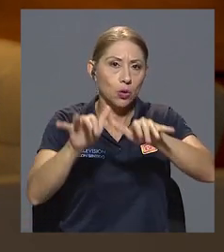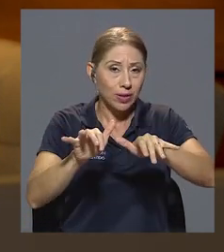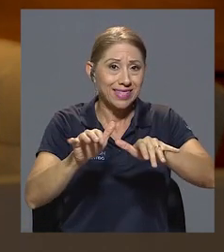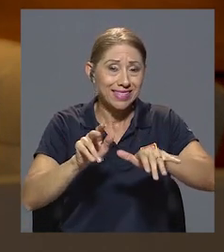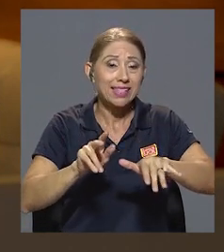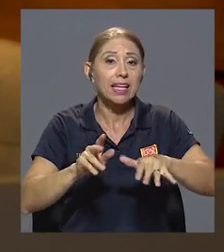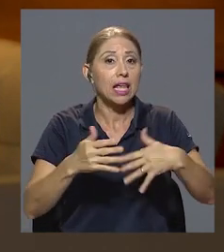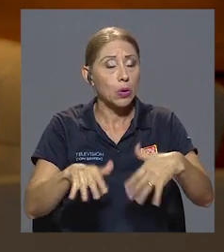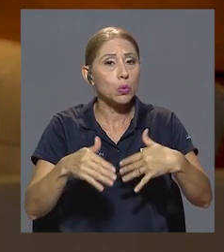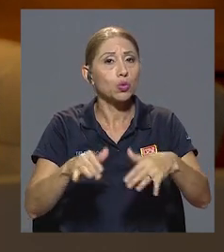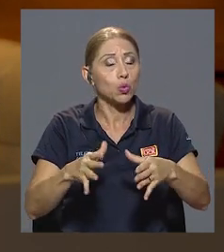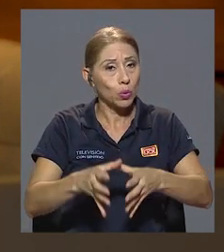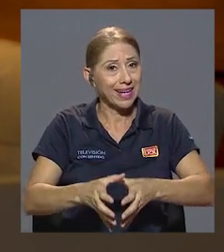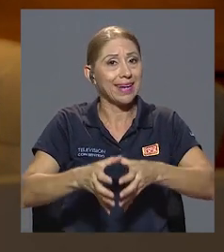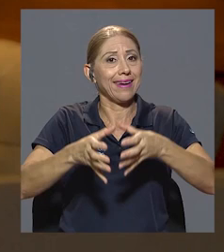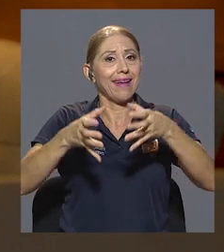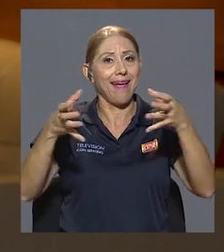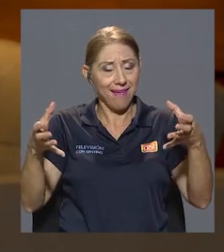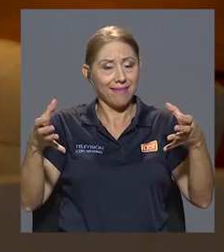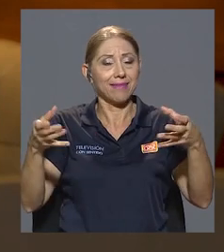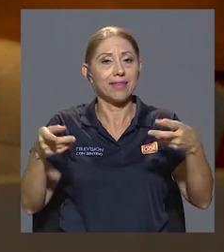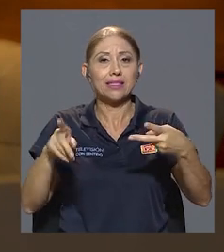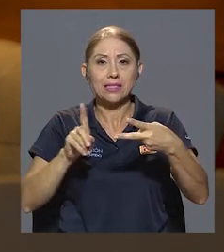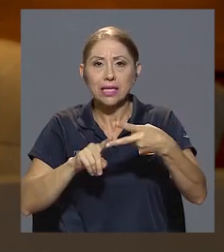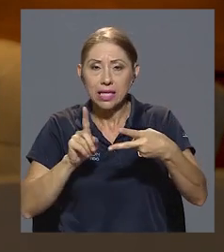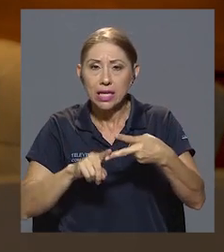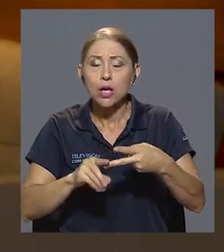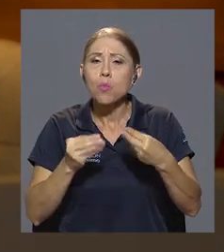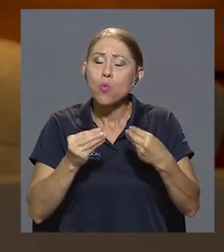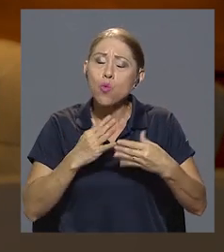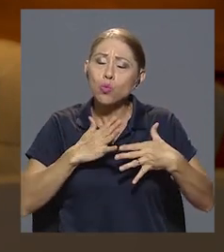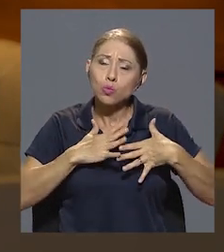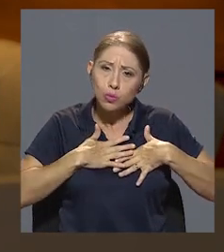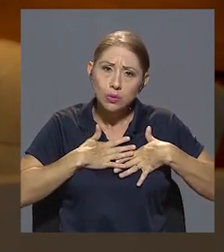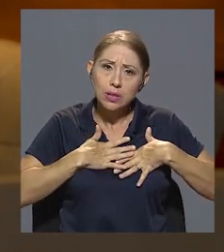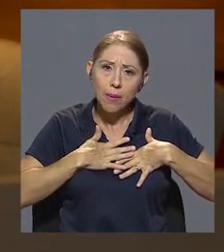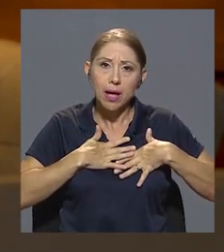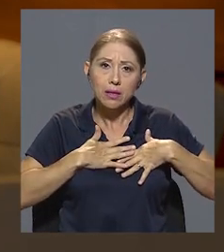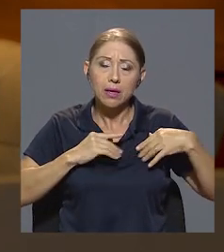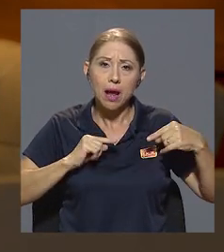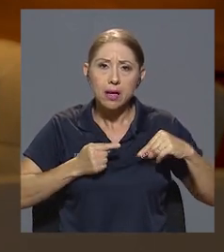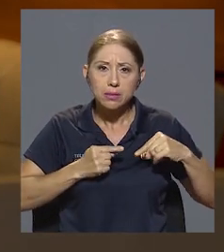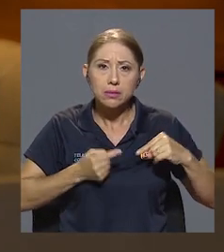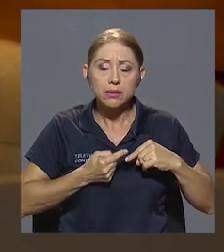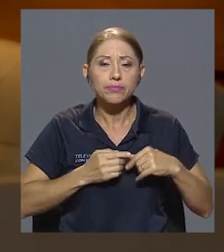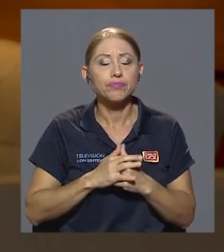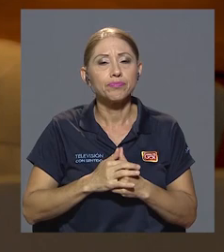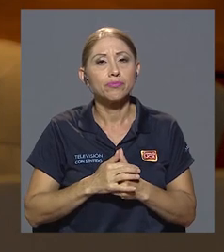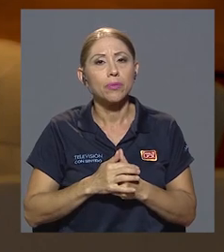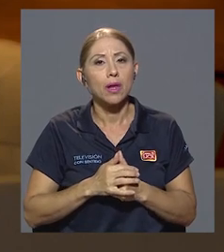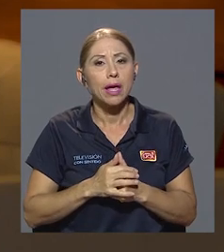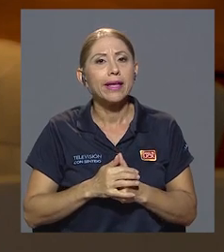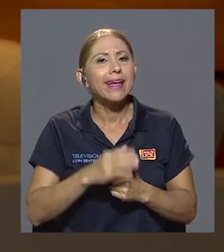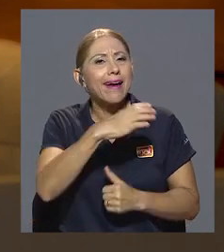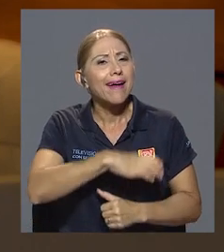grandes por un lado y por otro lado son muy dramáticas y cuáles son las características